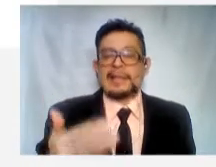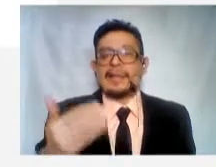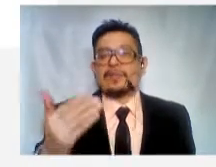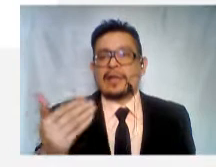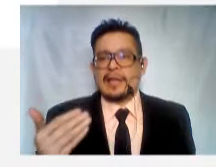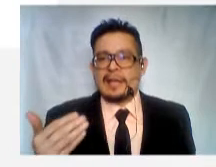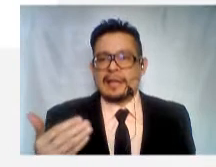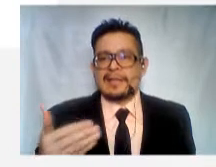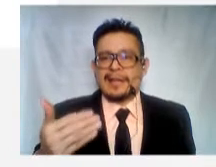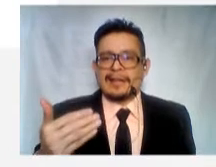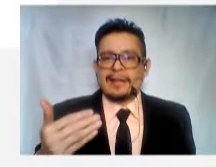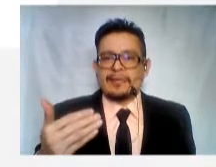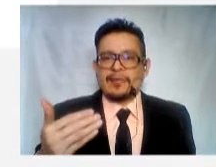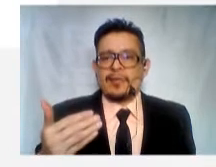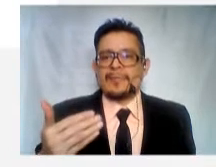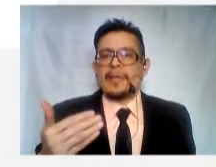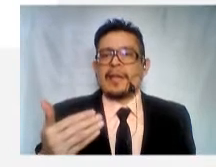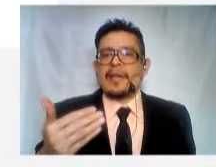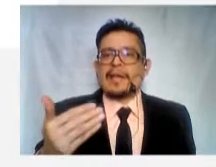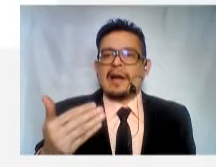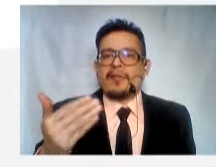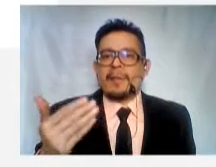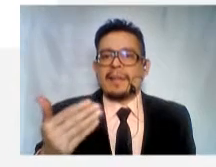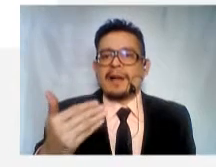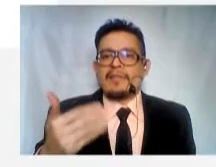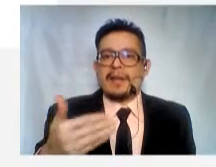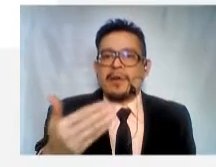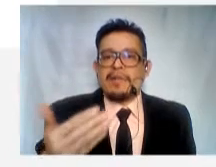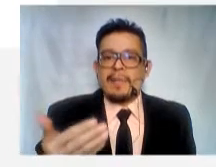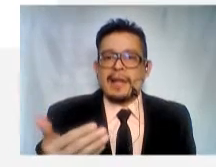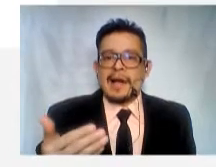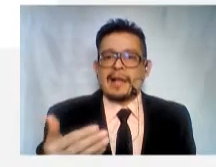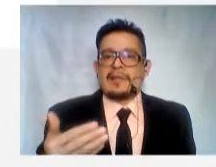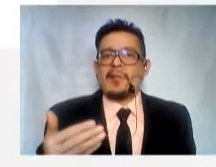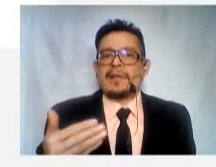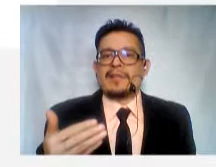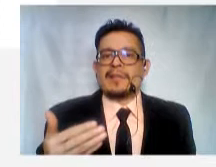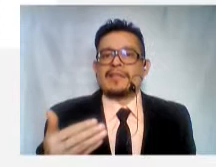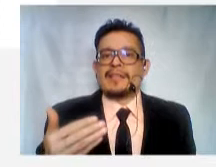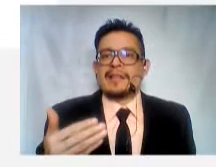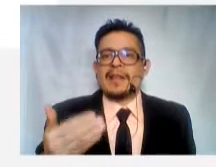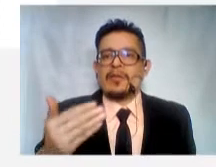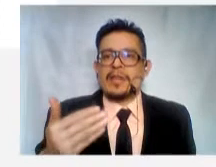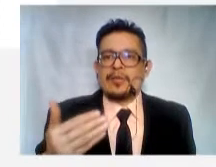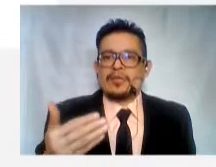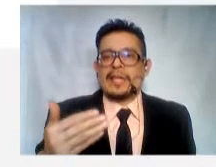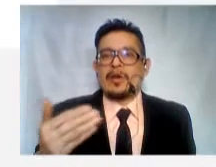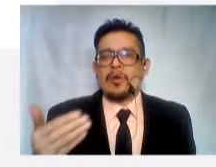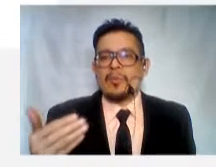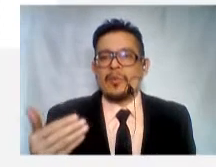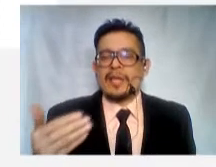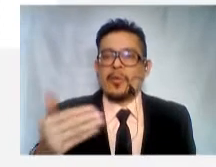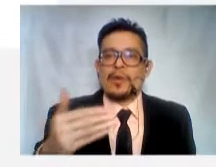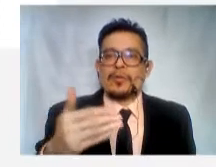derecho a elegir si casarse o no y a formar y planificar una familia así como a decidir si tener o no hijos